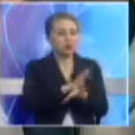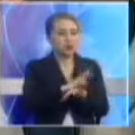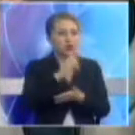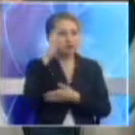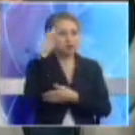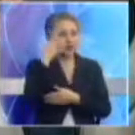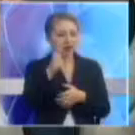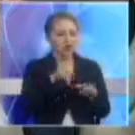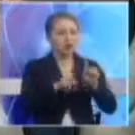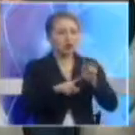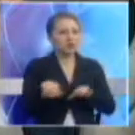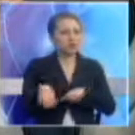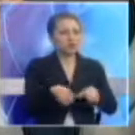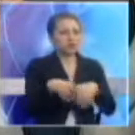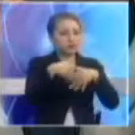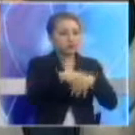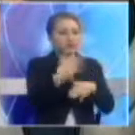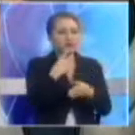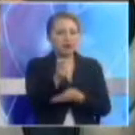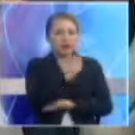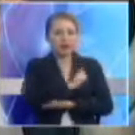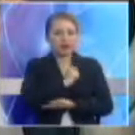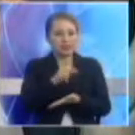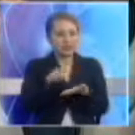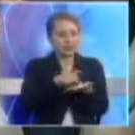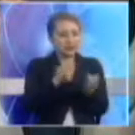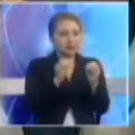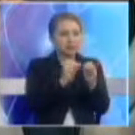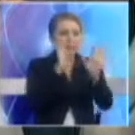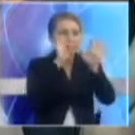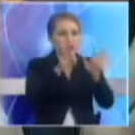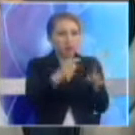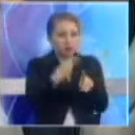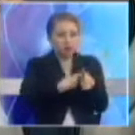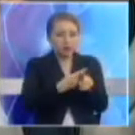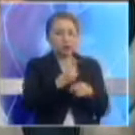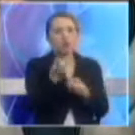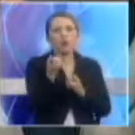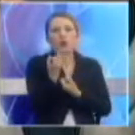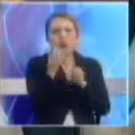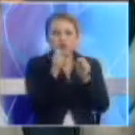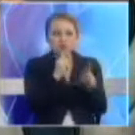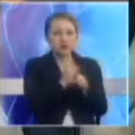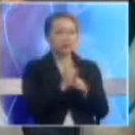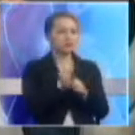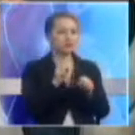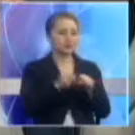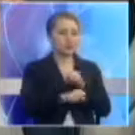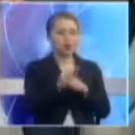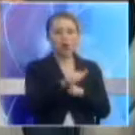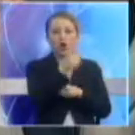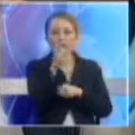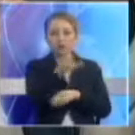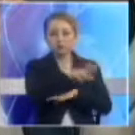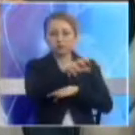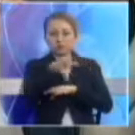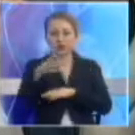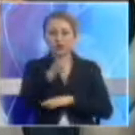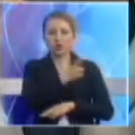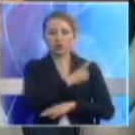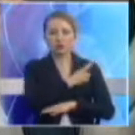realizaron varias movilizaciones demandando sus remuneraciones pertenecientes a 8 meses. Yo le decía, ¿cuánto puede afectar esto y la situación de otras